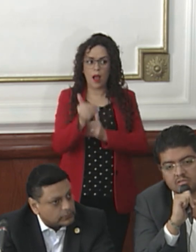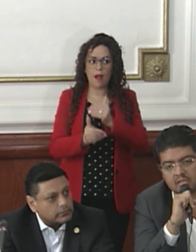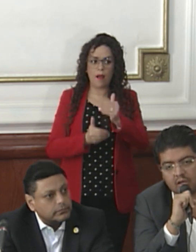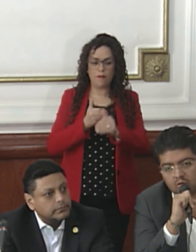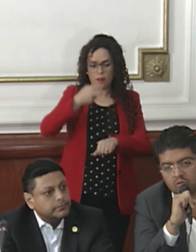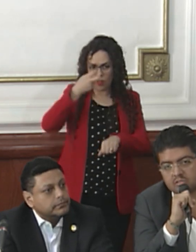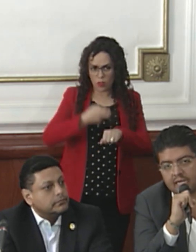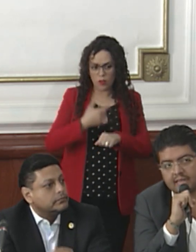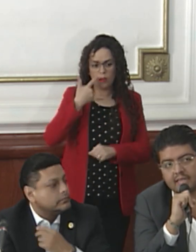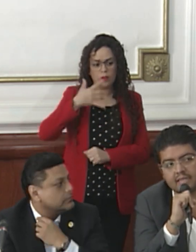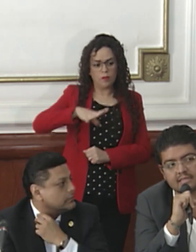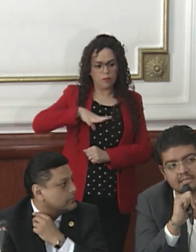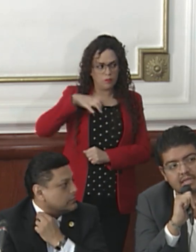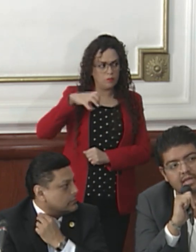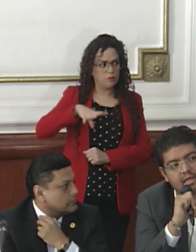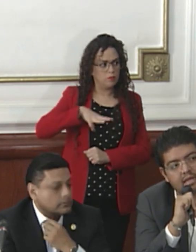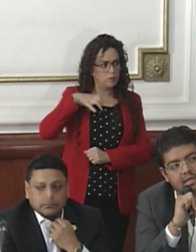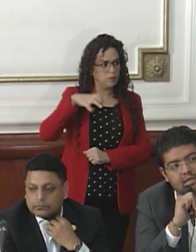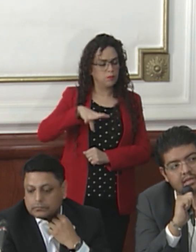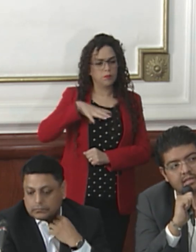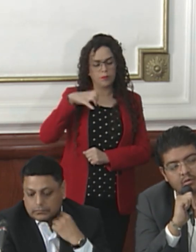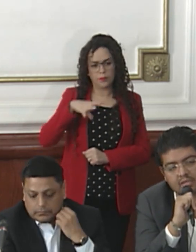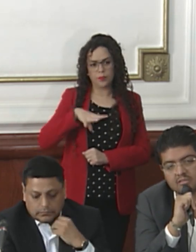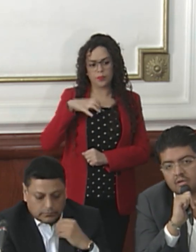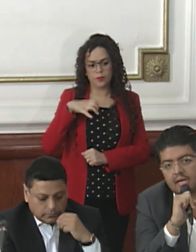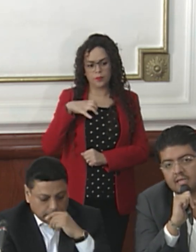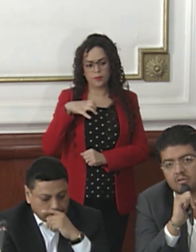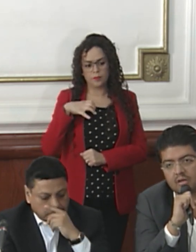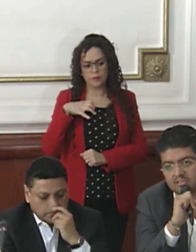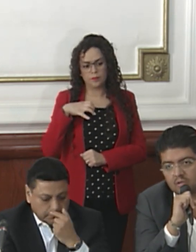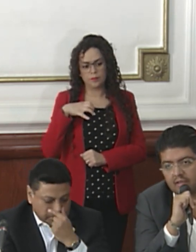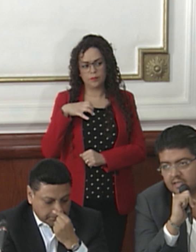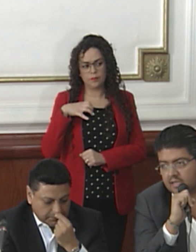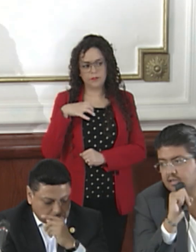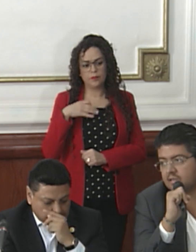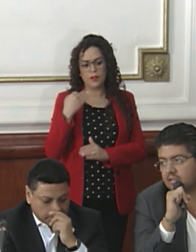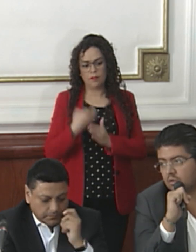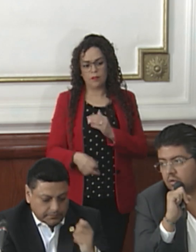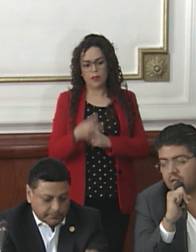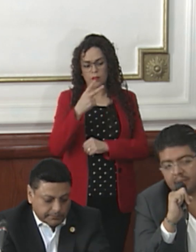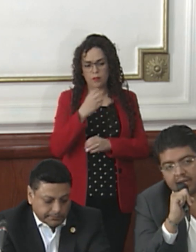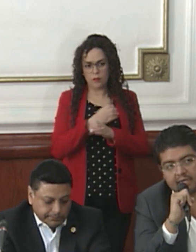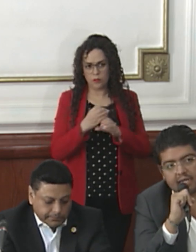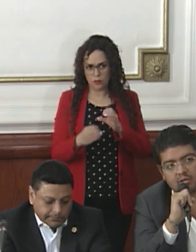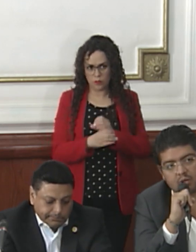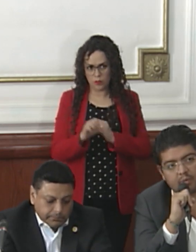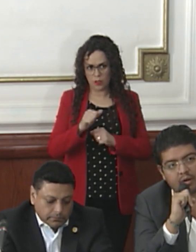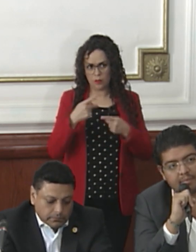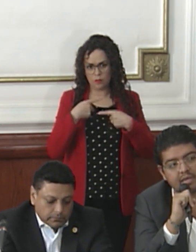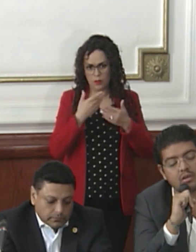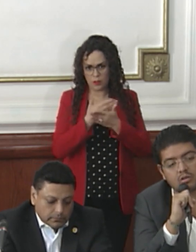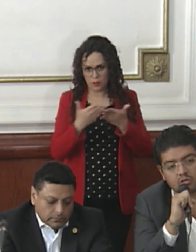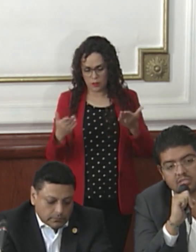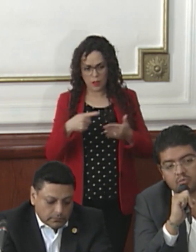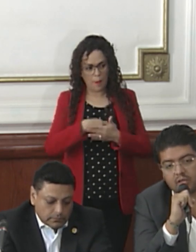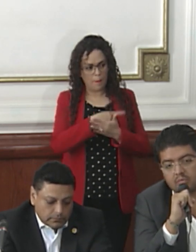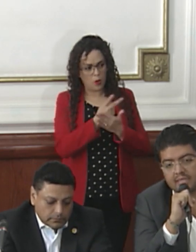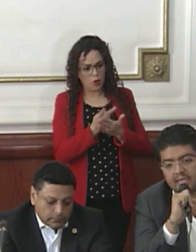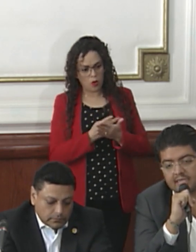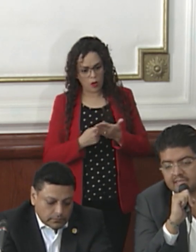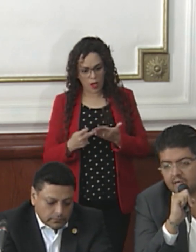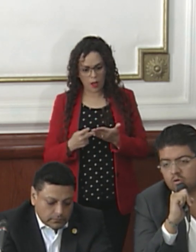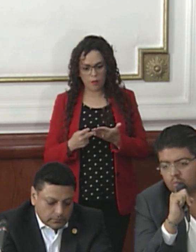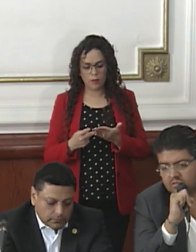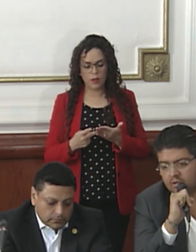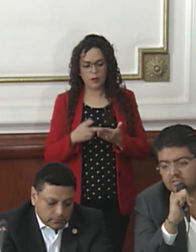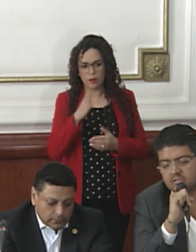esfuerzos, dejó dos grandes deudas con la ciudadanía. Tanto el plan general como el programa no se pudieron